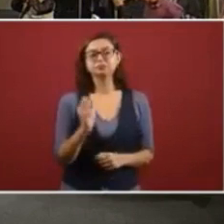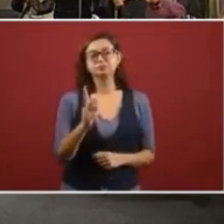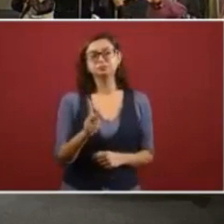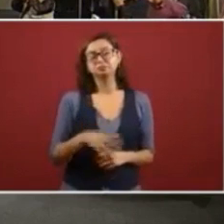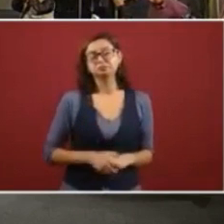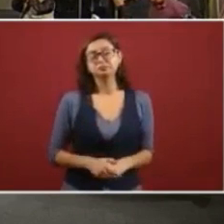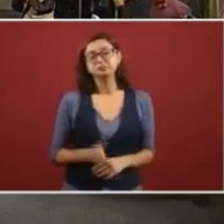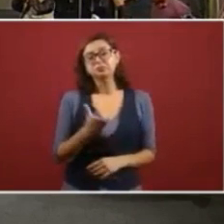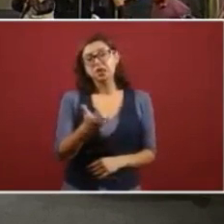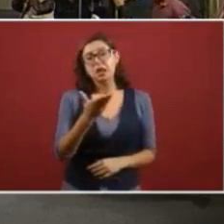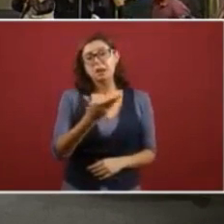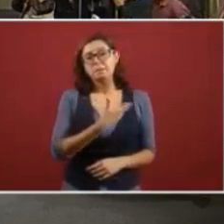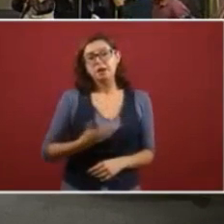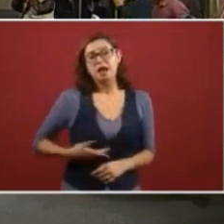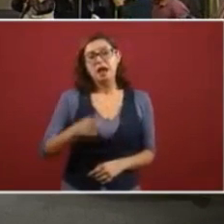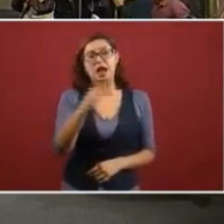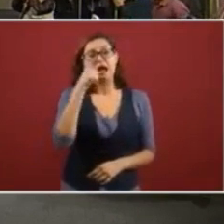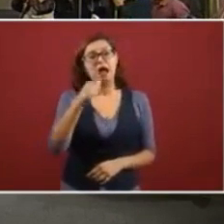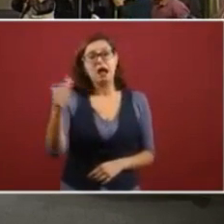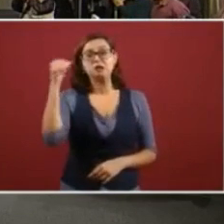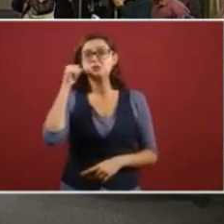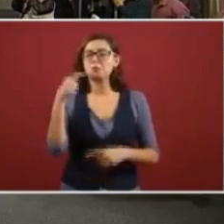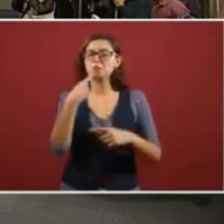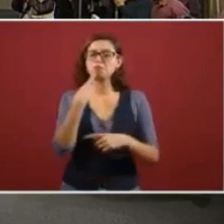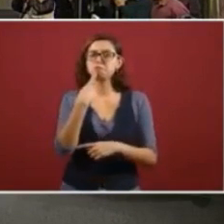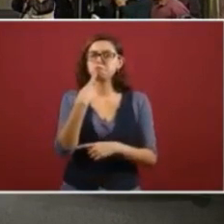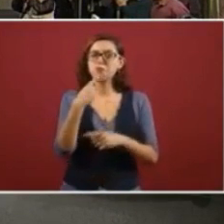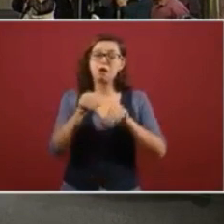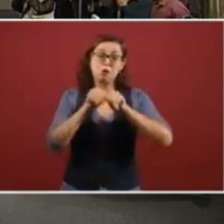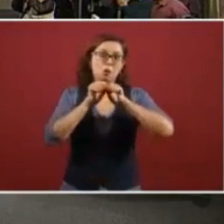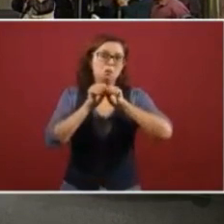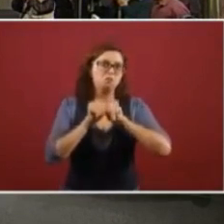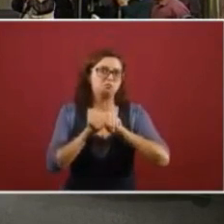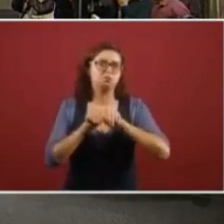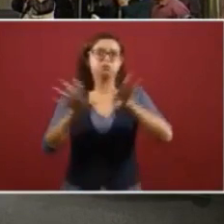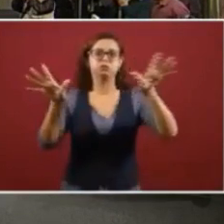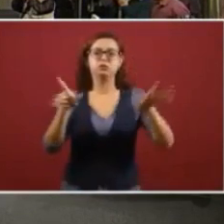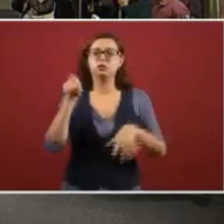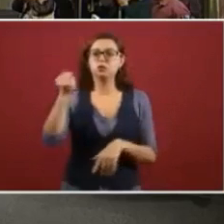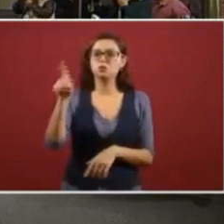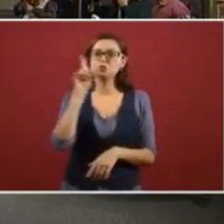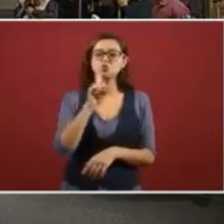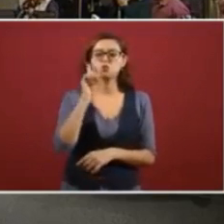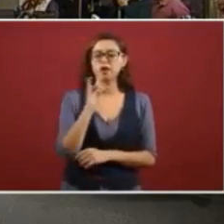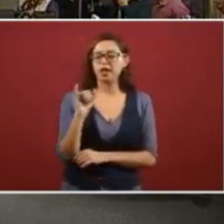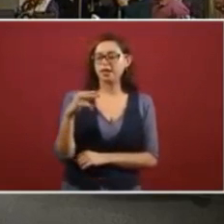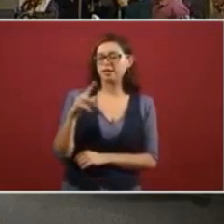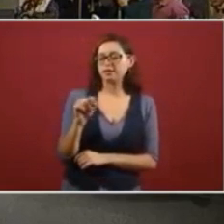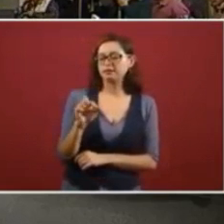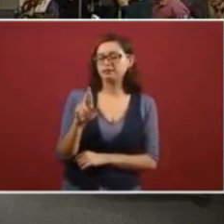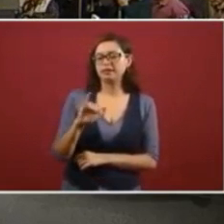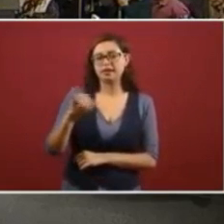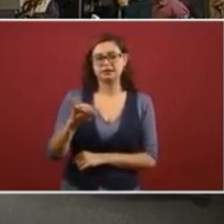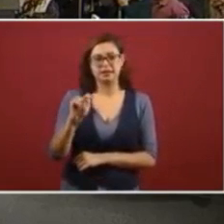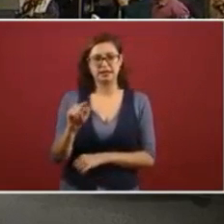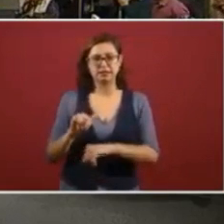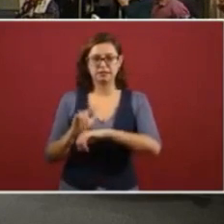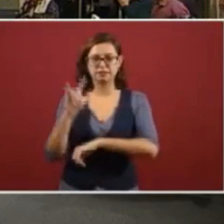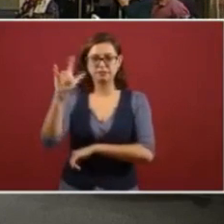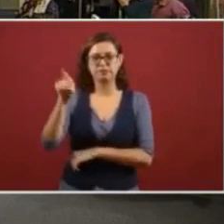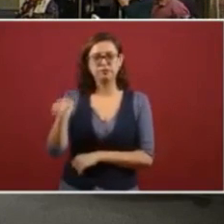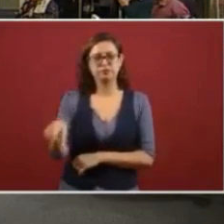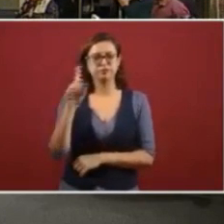se hizo 33 pico una declaración de una empleada de interjet en el sentido que decía que el del grito de